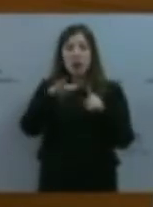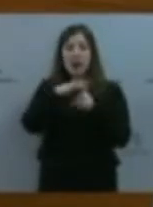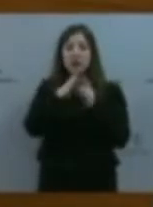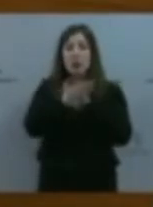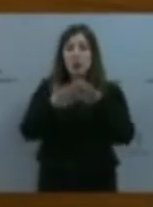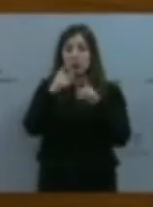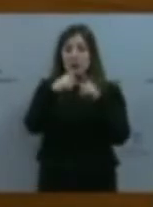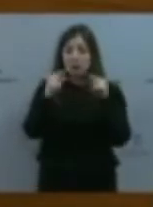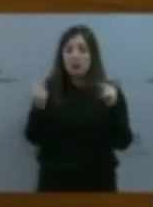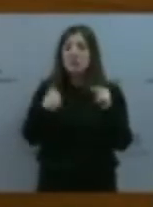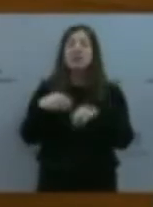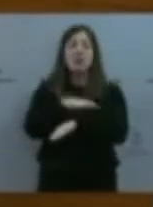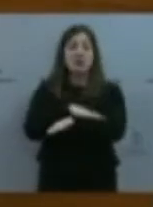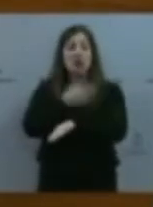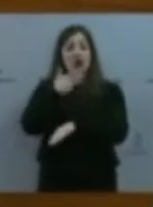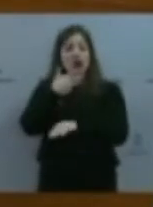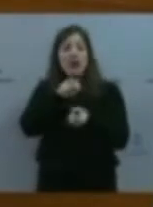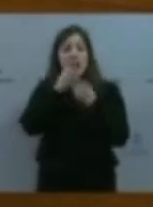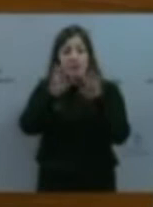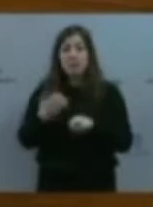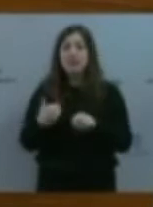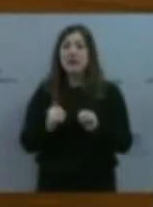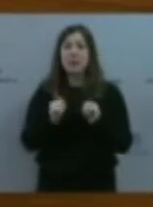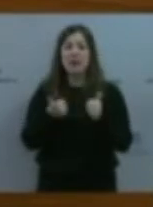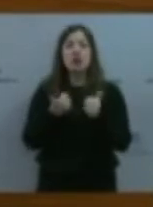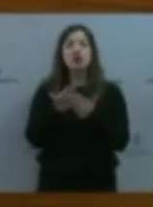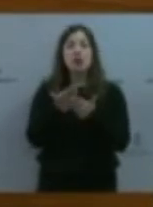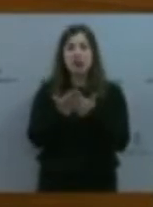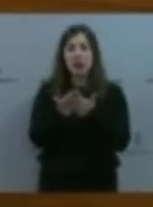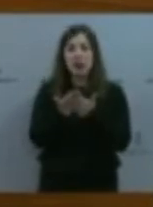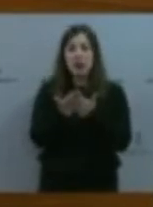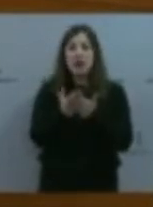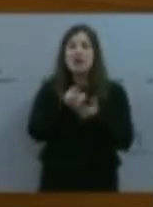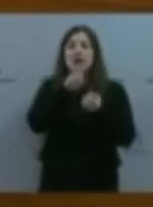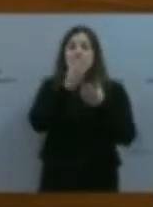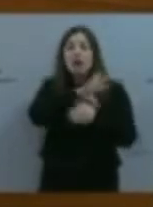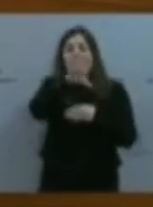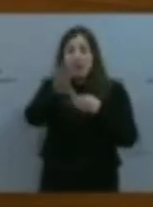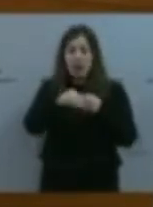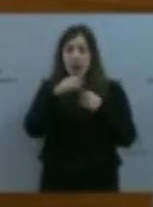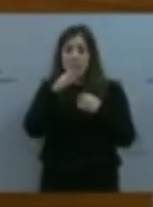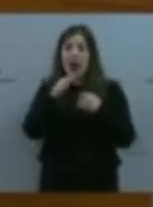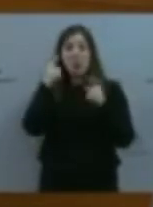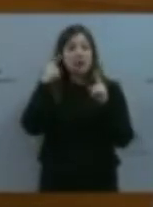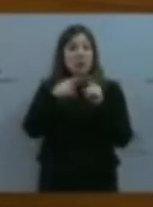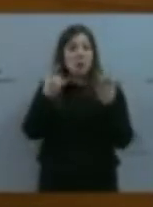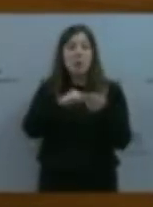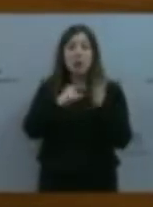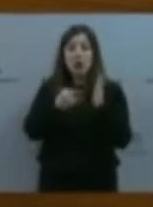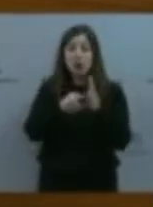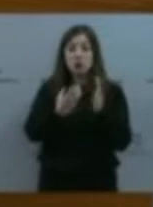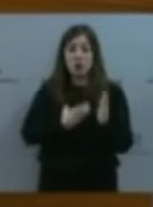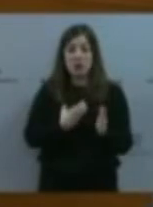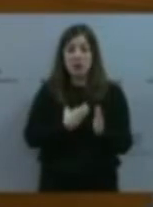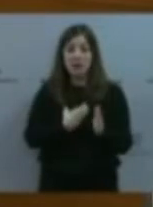está solicitando información adicional. ¿Para qué? Para que los proyectos municipales y también los proyectos autonómicos establezcan la capacidad